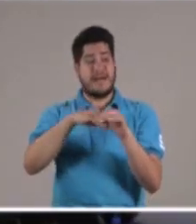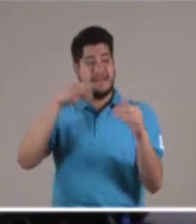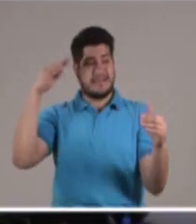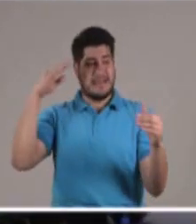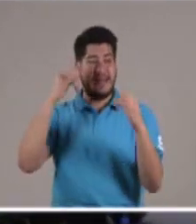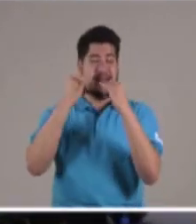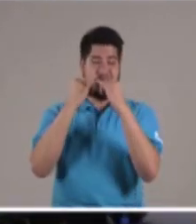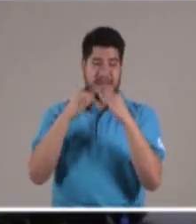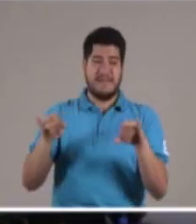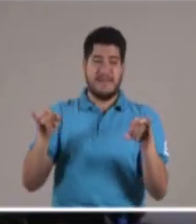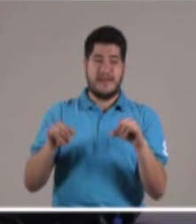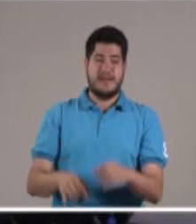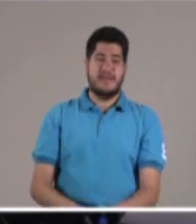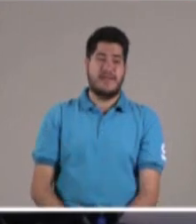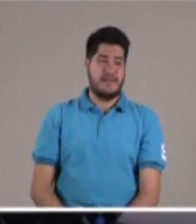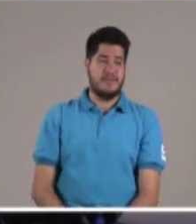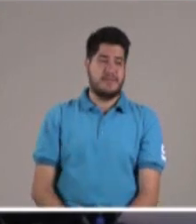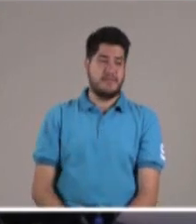distinta